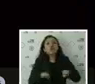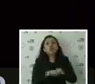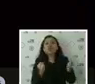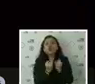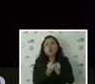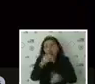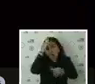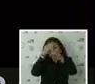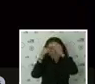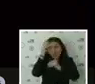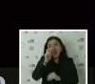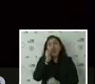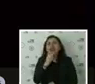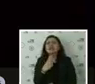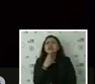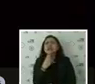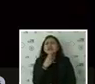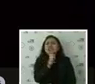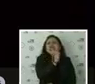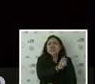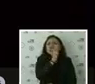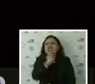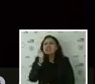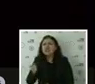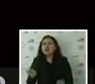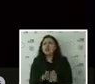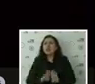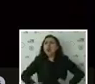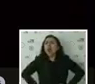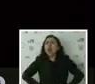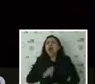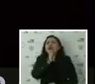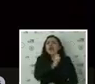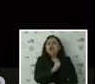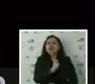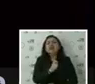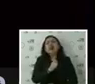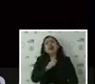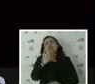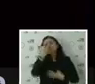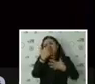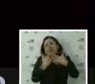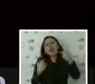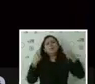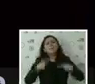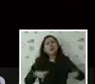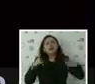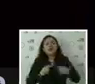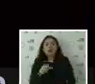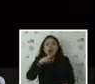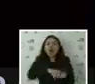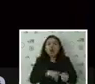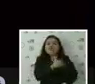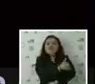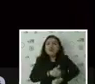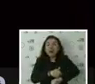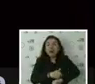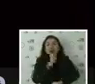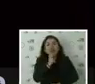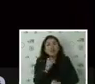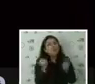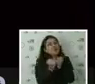de los aprendizajes significativos y los roles que juega cada una de las personas dentro de la familia,